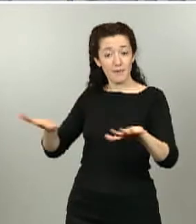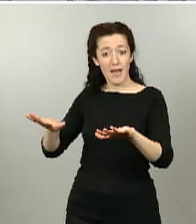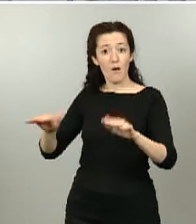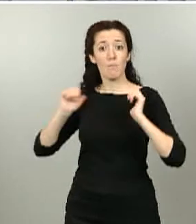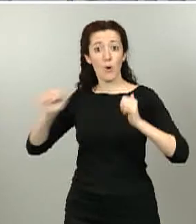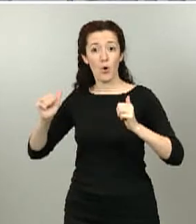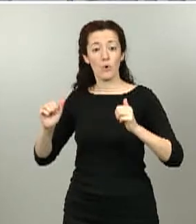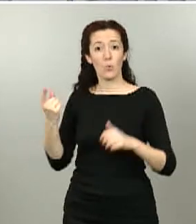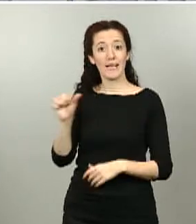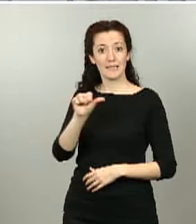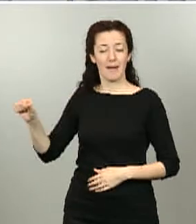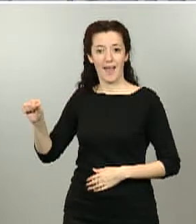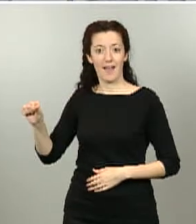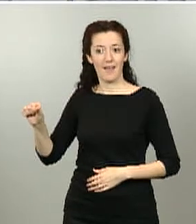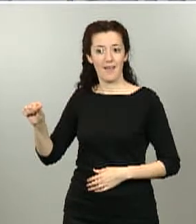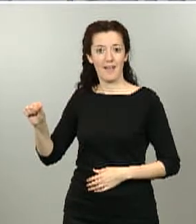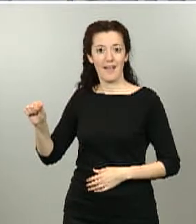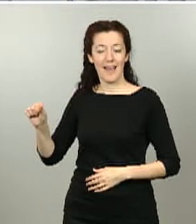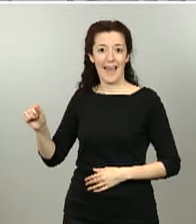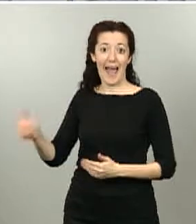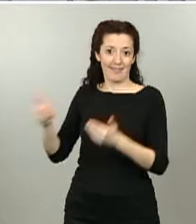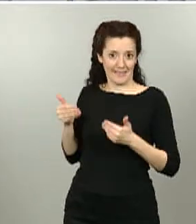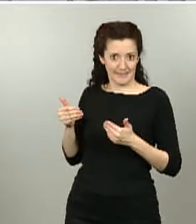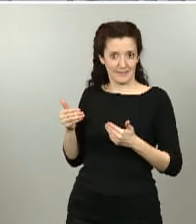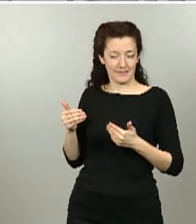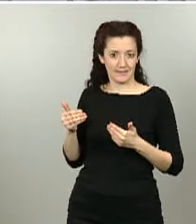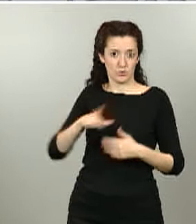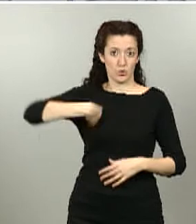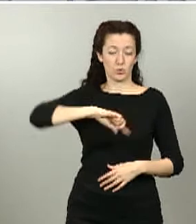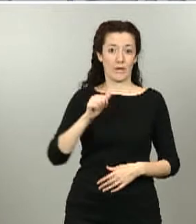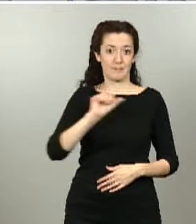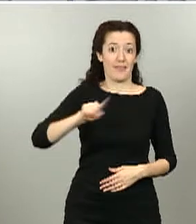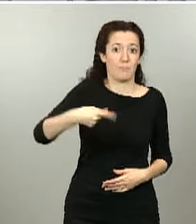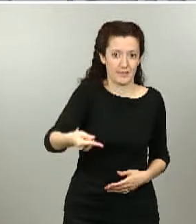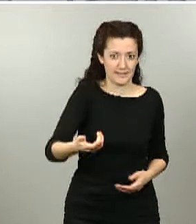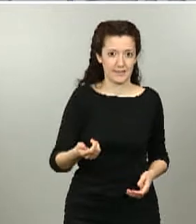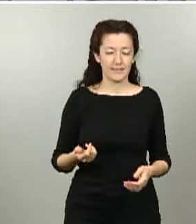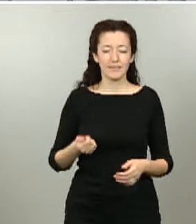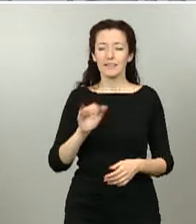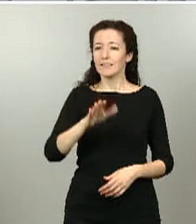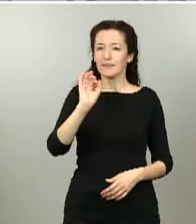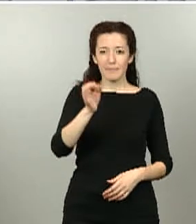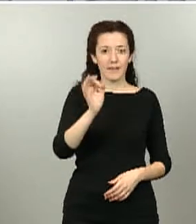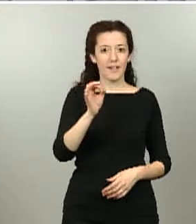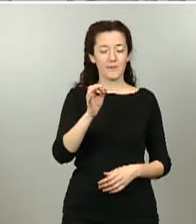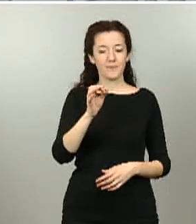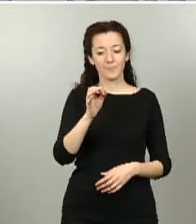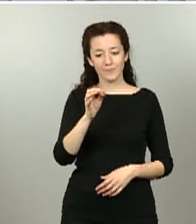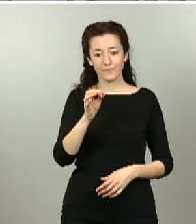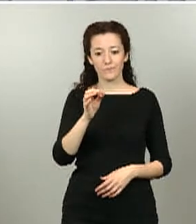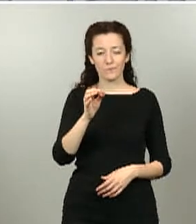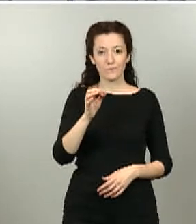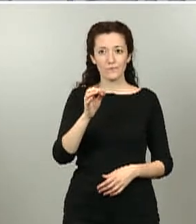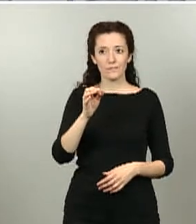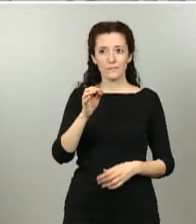sí que es cierto que la evolución en los últimos días no ha seguido el ritmo tan rápido como habíamos observado antes, y una